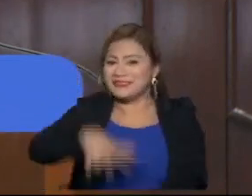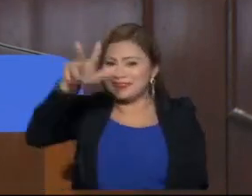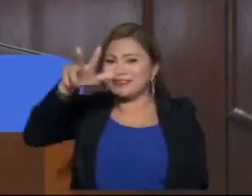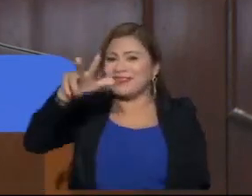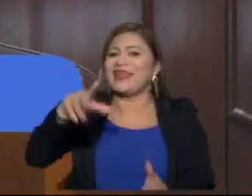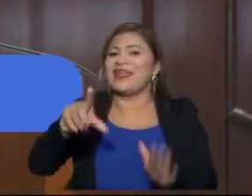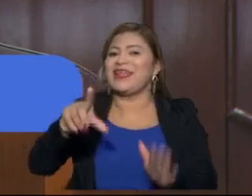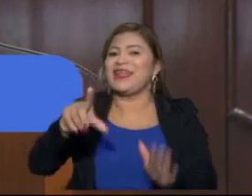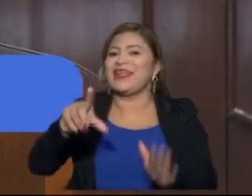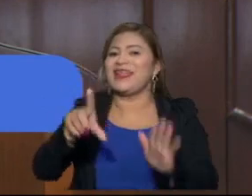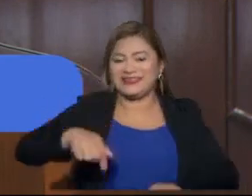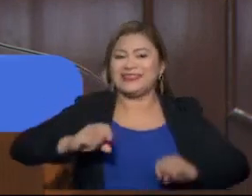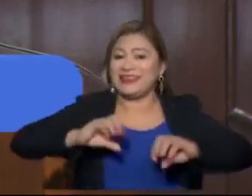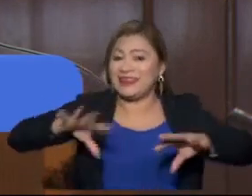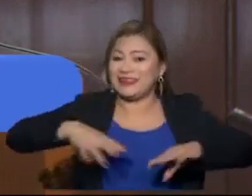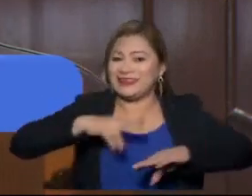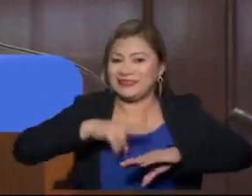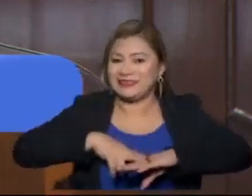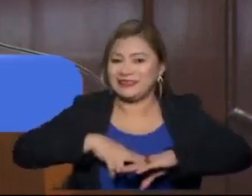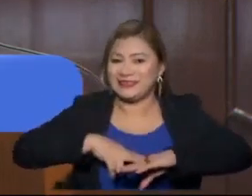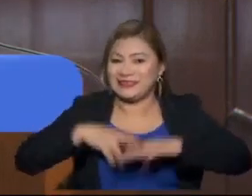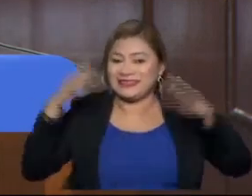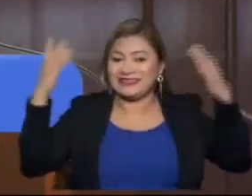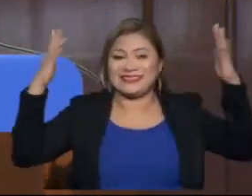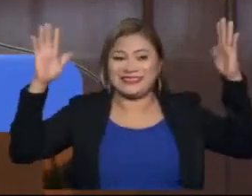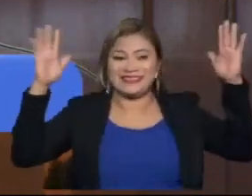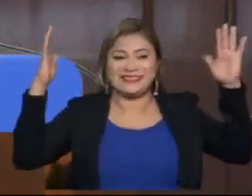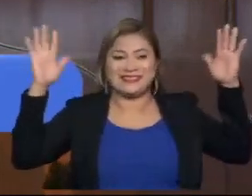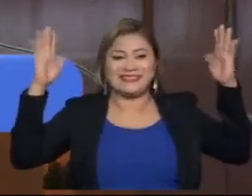por esta Asamblea Nacional.